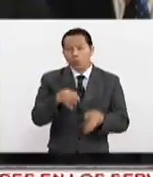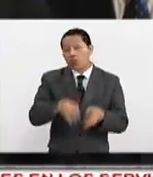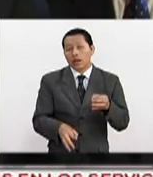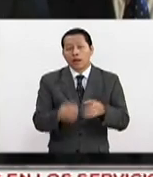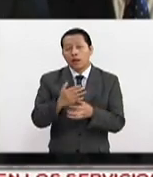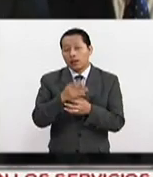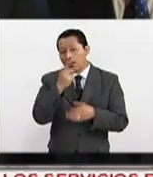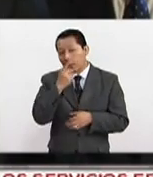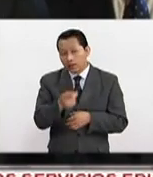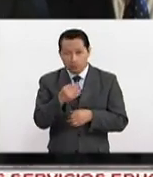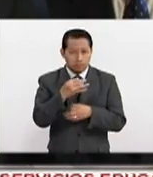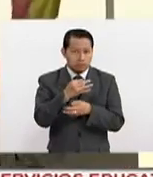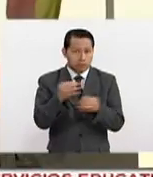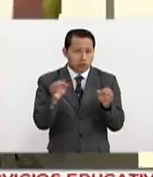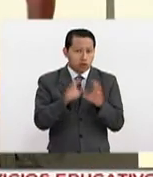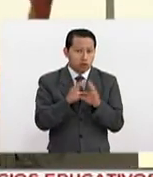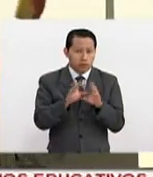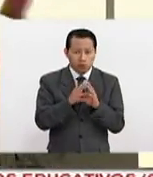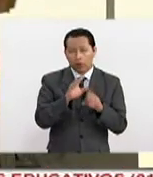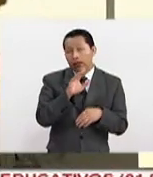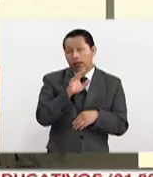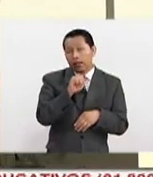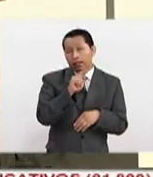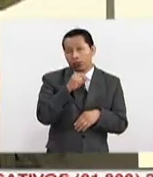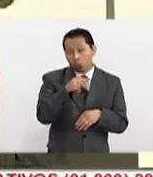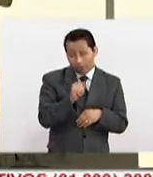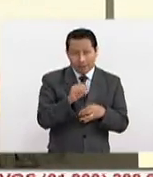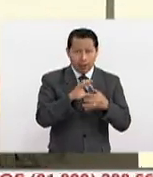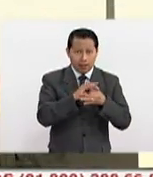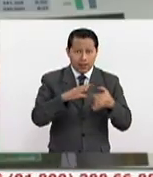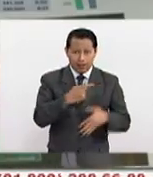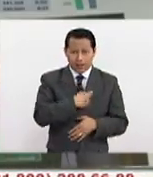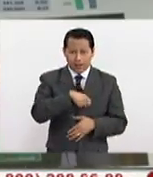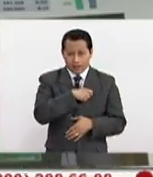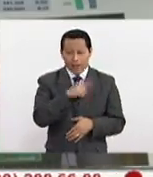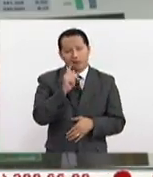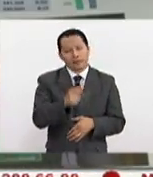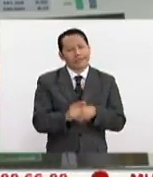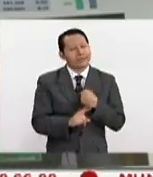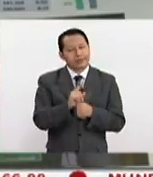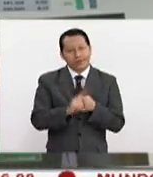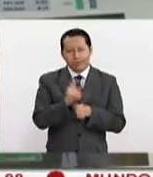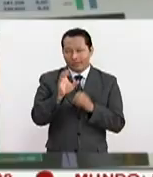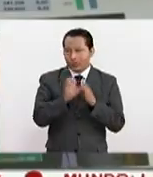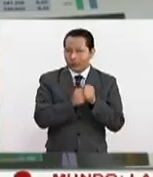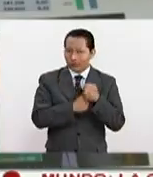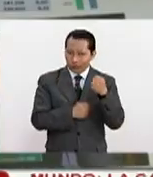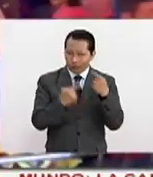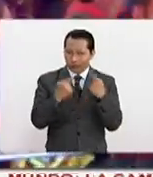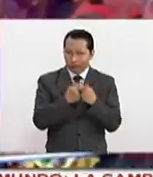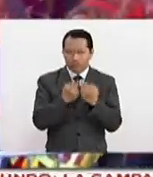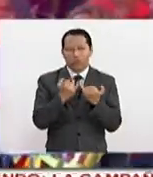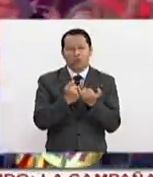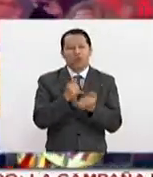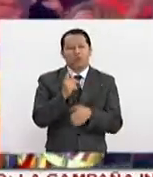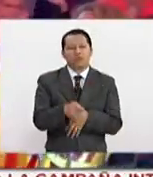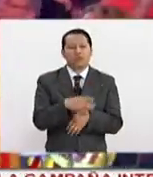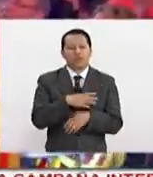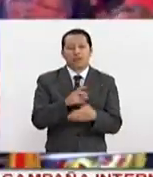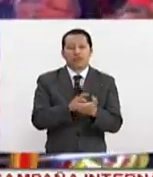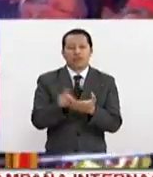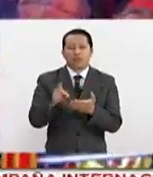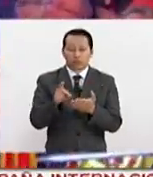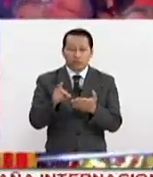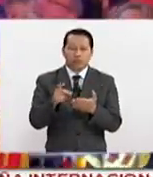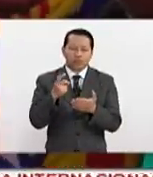que declarar la desconexión catalana de España produciría un inquebrantamiento de la Constitución y una aniquilación de los